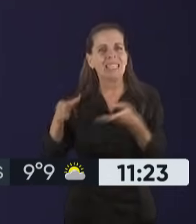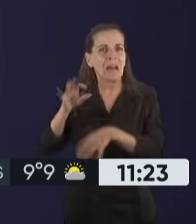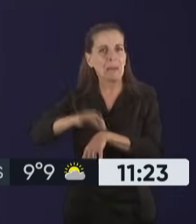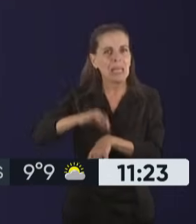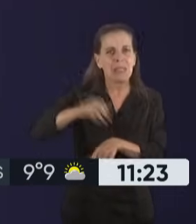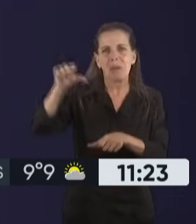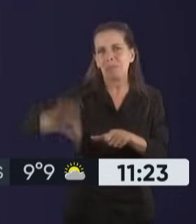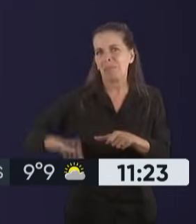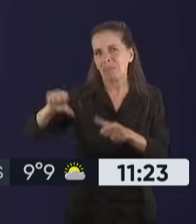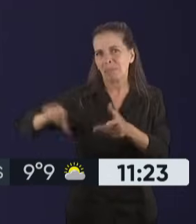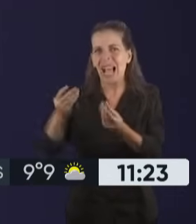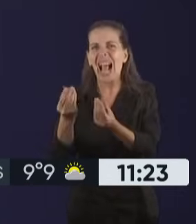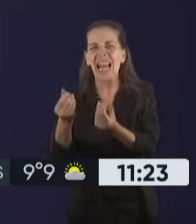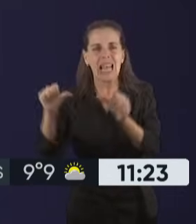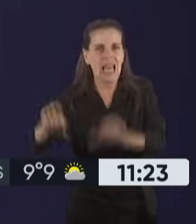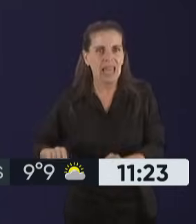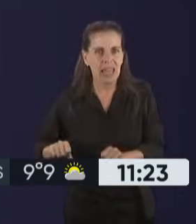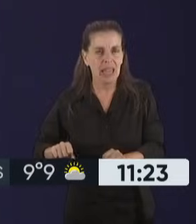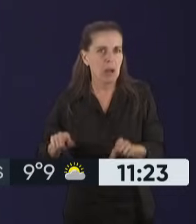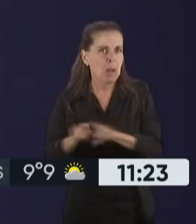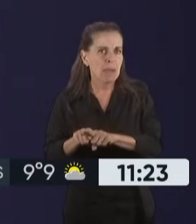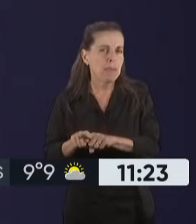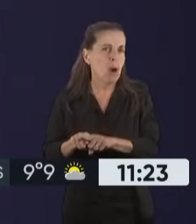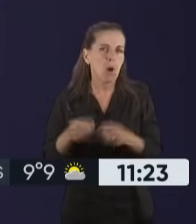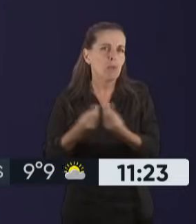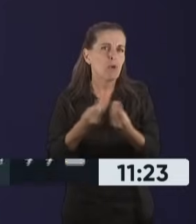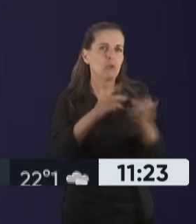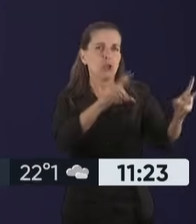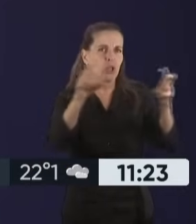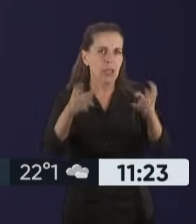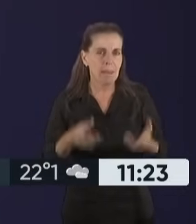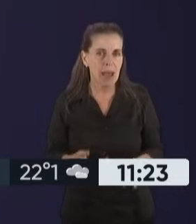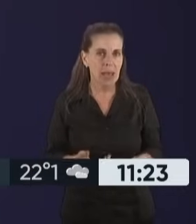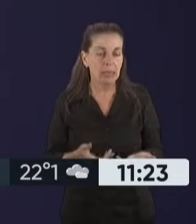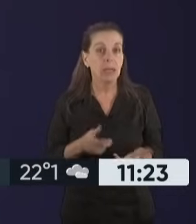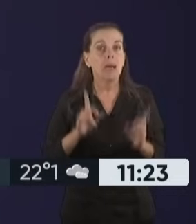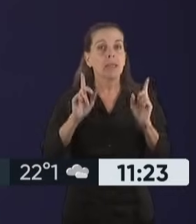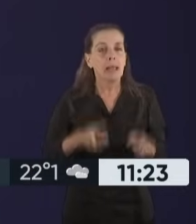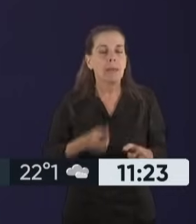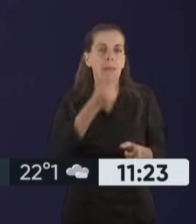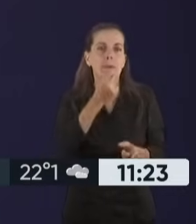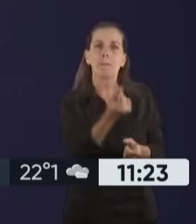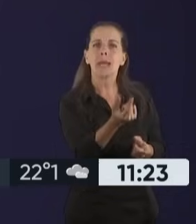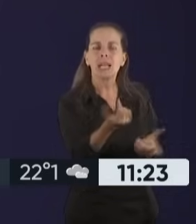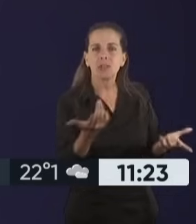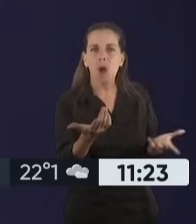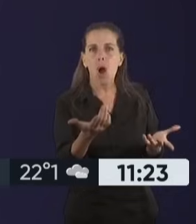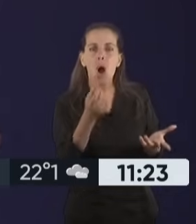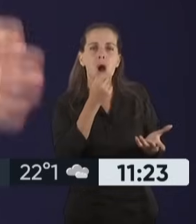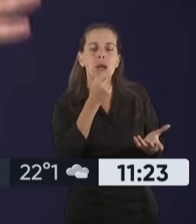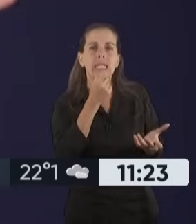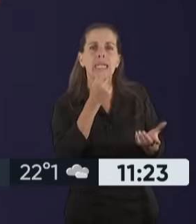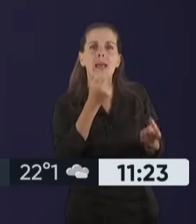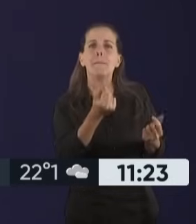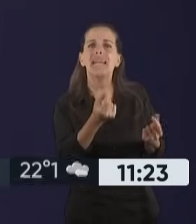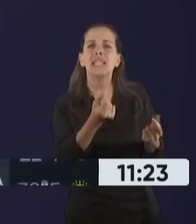materia de calidad. Y te pasa con todo, digo, y aparte porque del otro lado de un precio regulado habitualmente tenés escasez, ¿no?